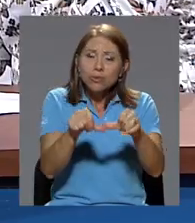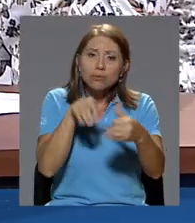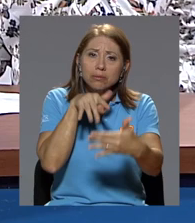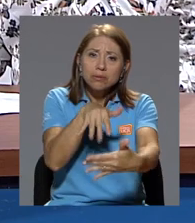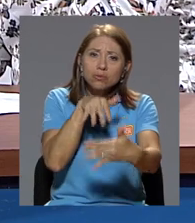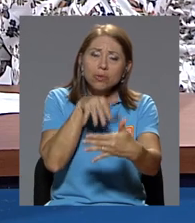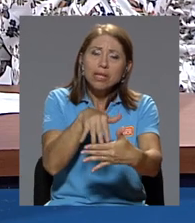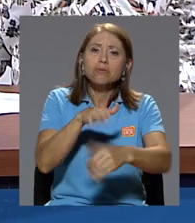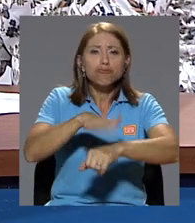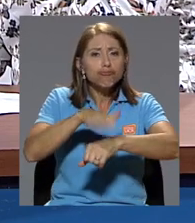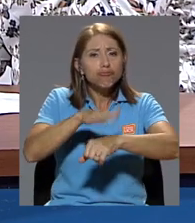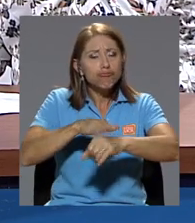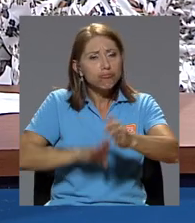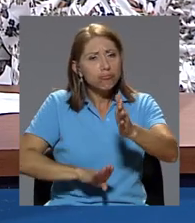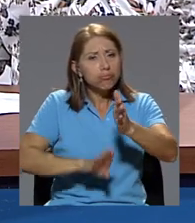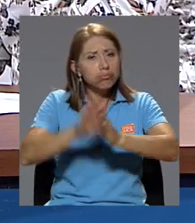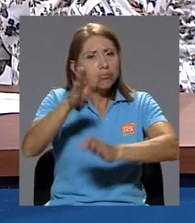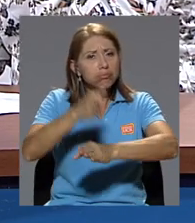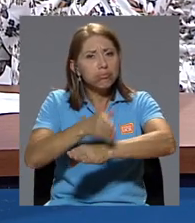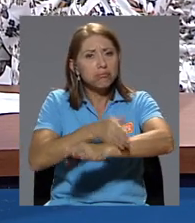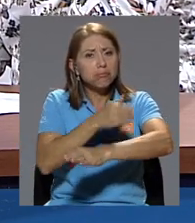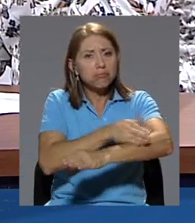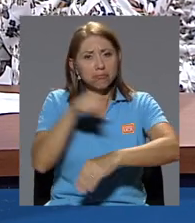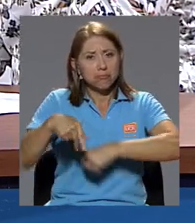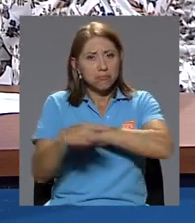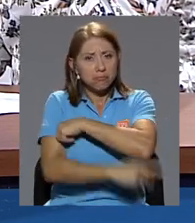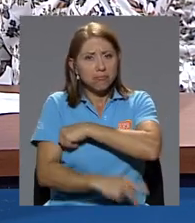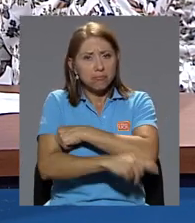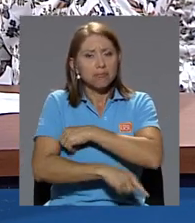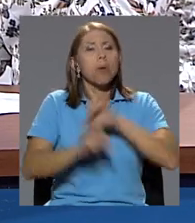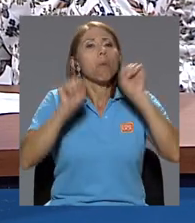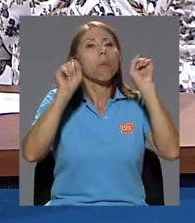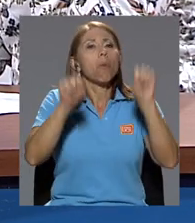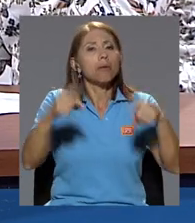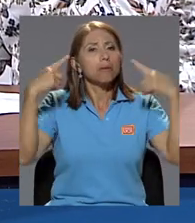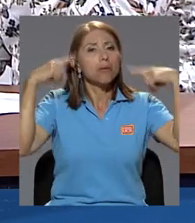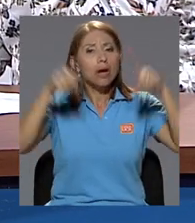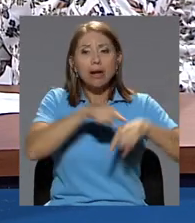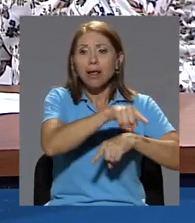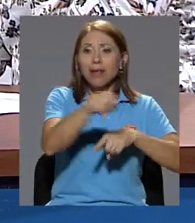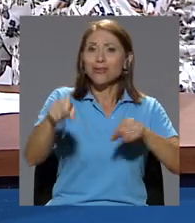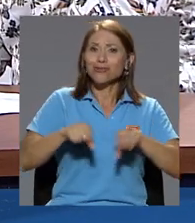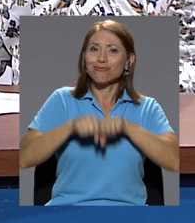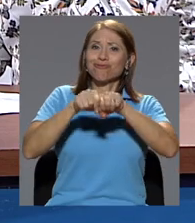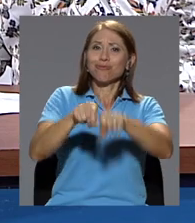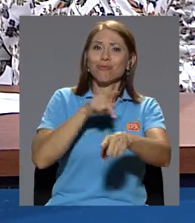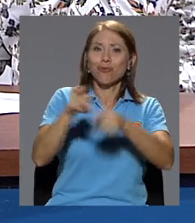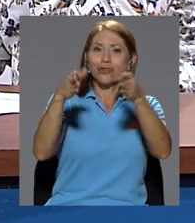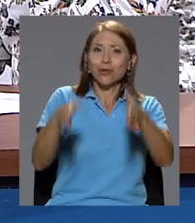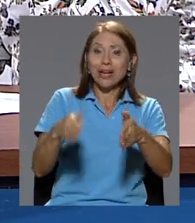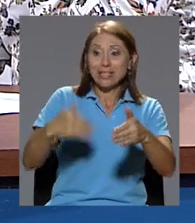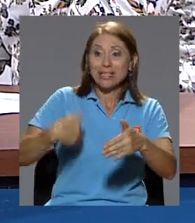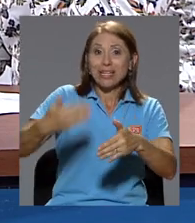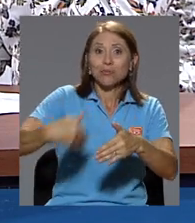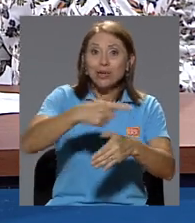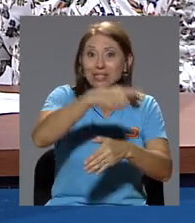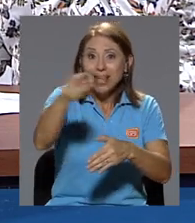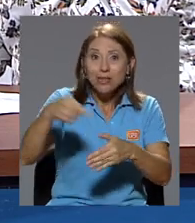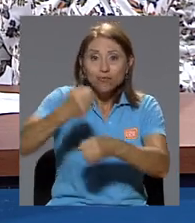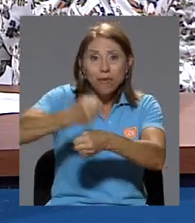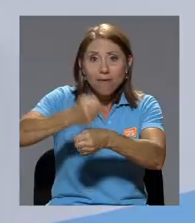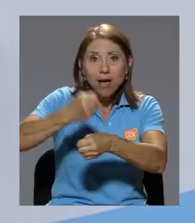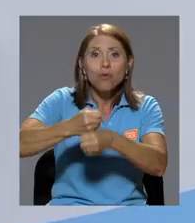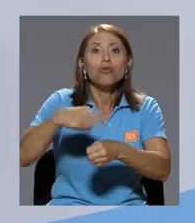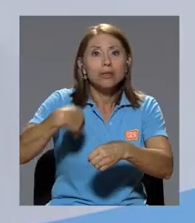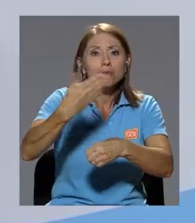lo que permite el crecimiento de este país la capacidad de producir profesionales para que después sirvan al país seminal retribuyéndole con sus impuestos y con su